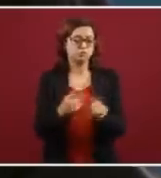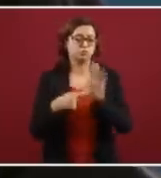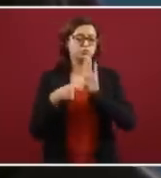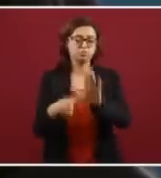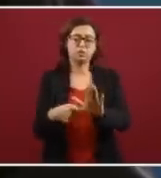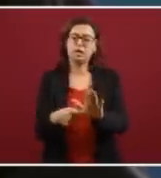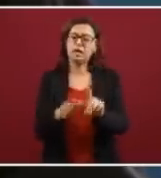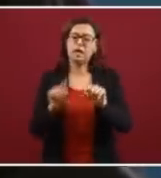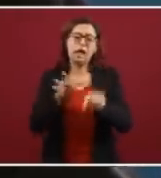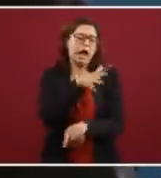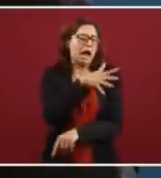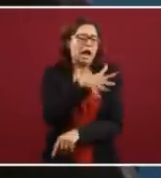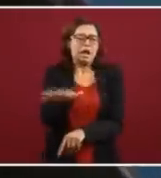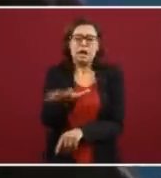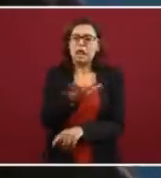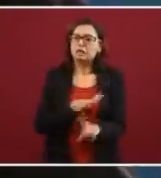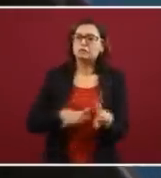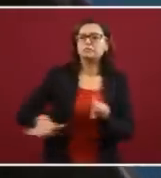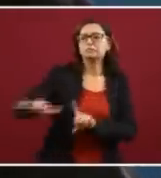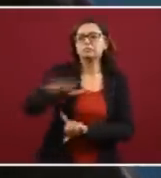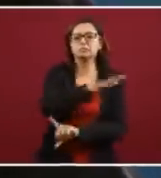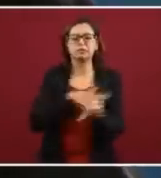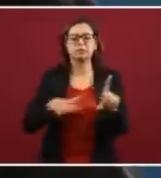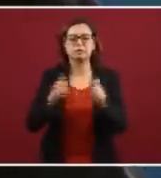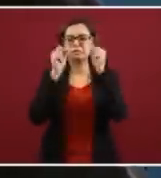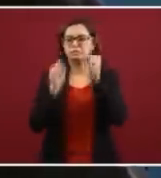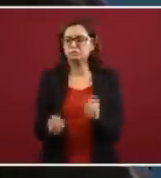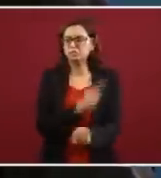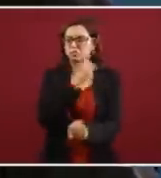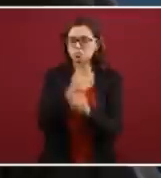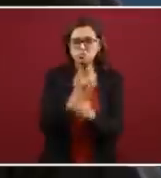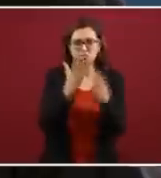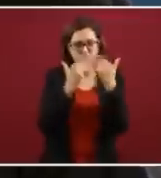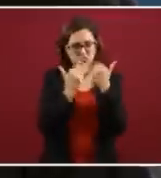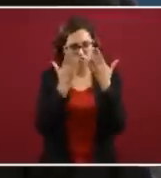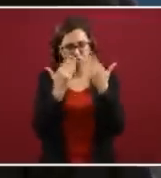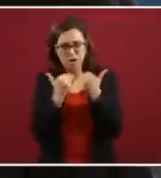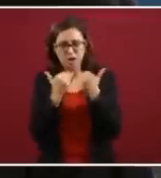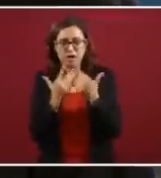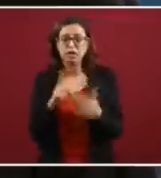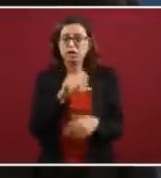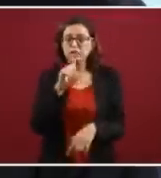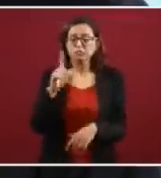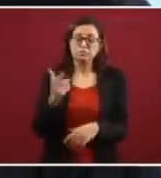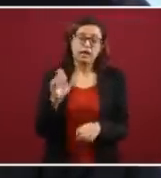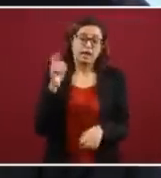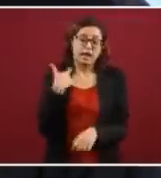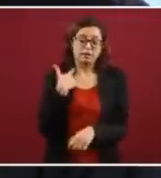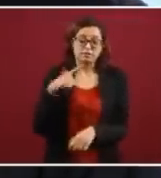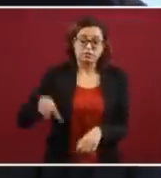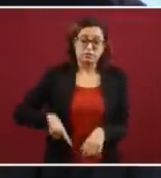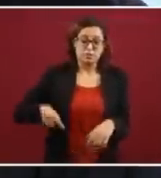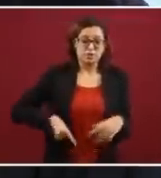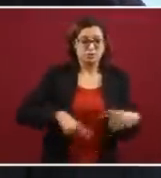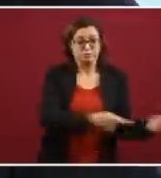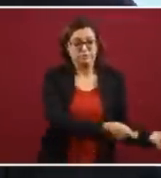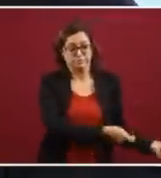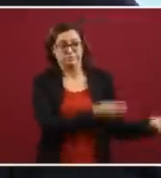contexto de inseguridad en el que recibimos el gobierno.